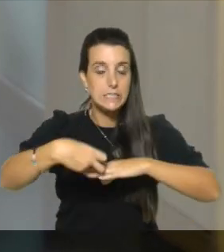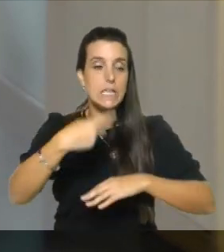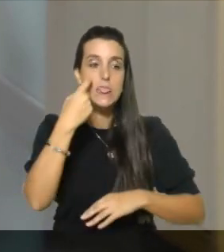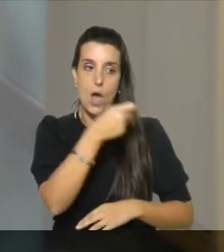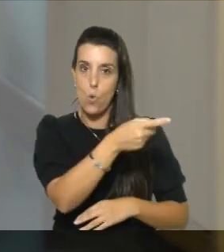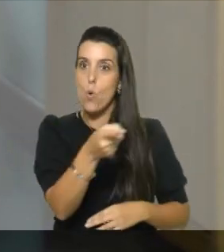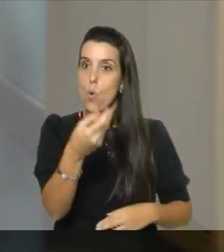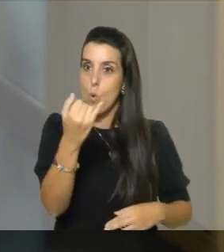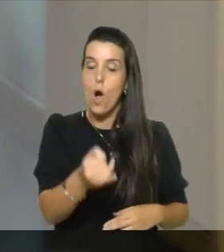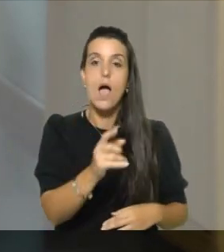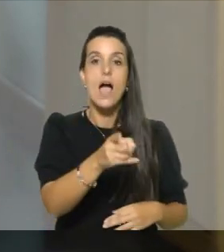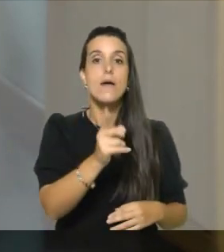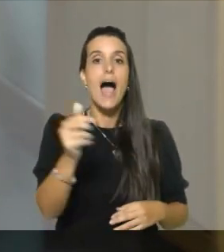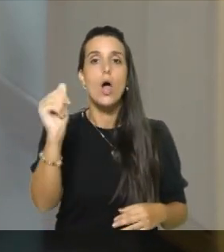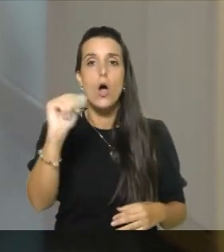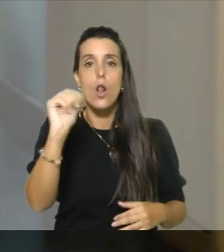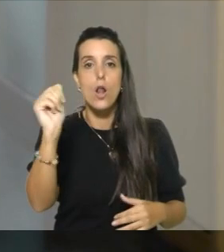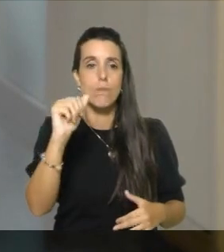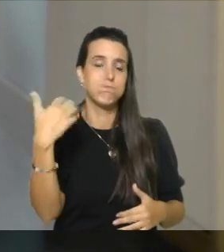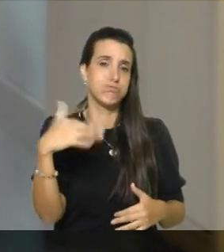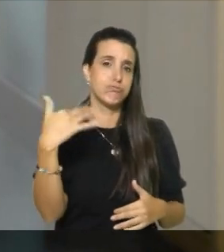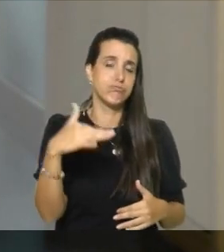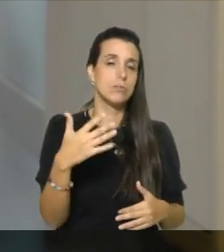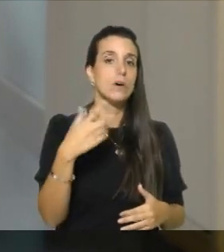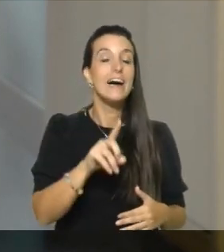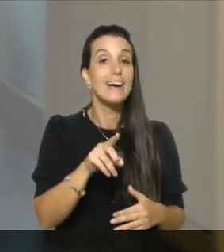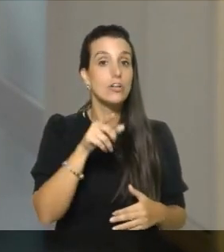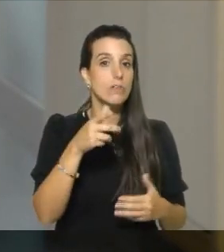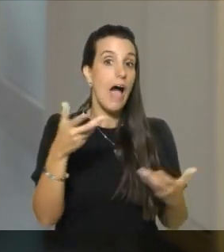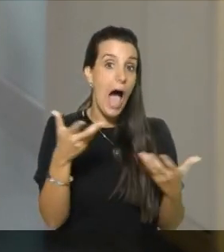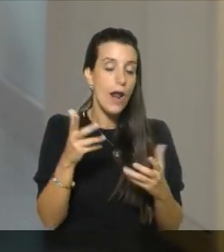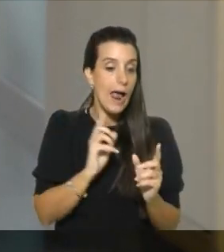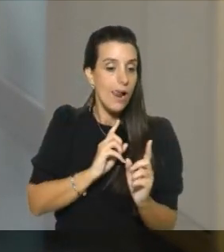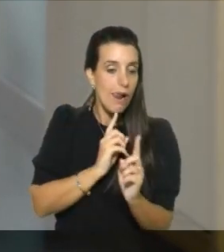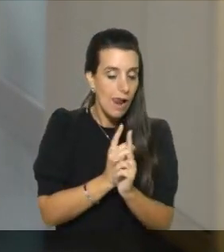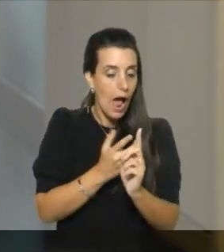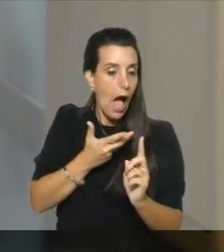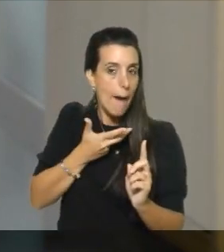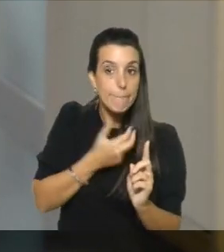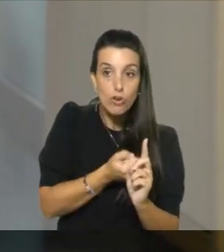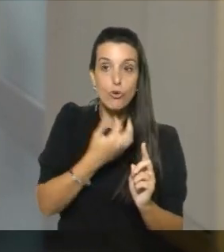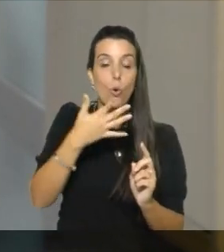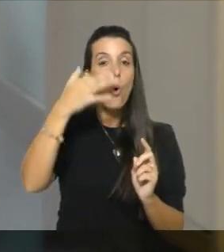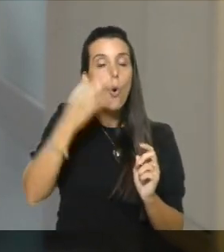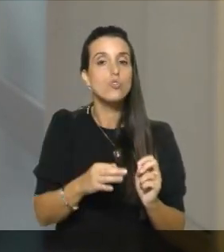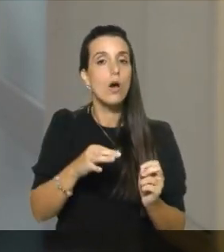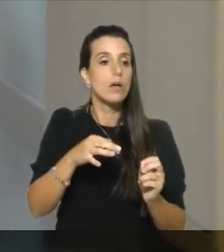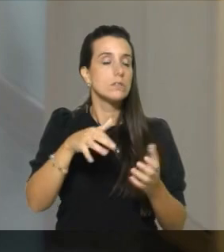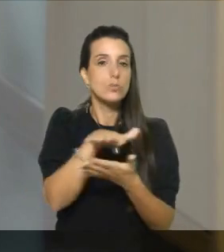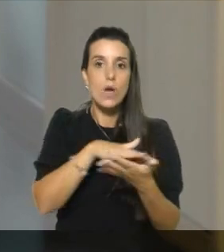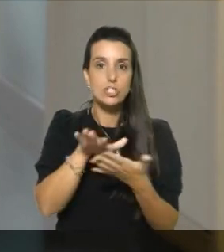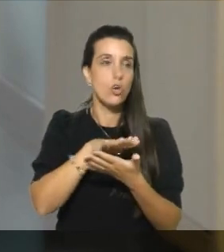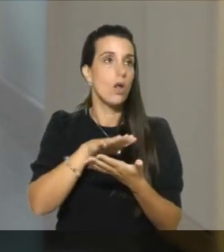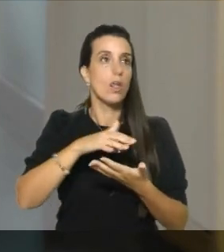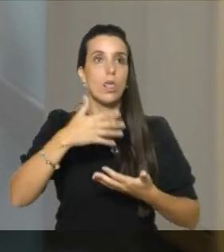esta vinculado al consumo de alcohol Entonces esta herramienta lo que permite es que cuando se da una circunstancia o